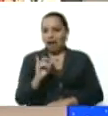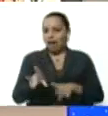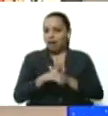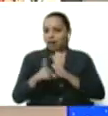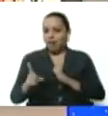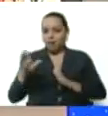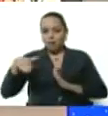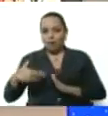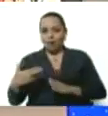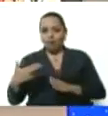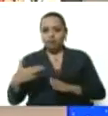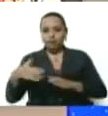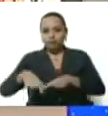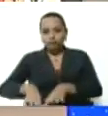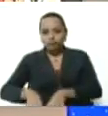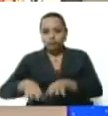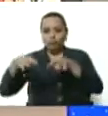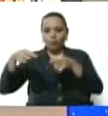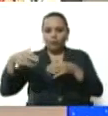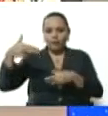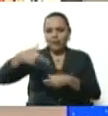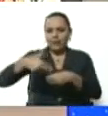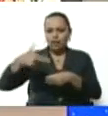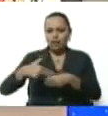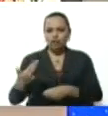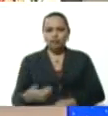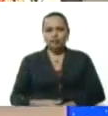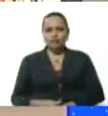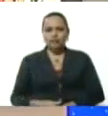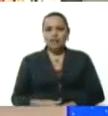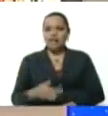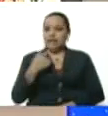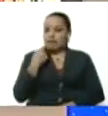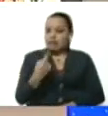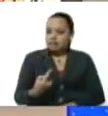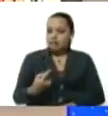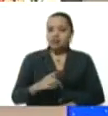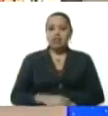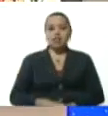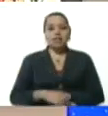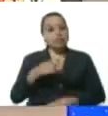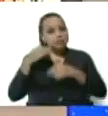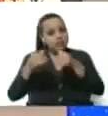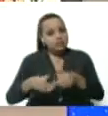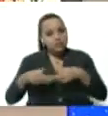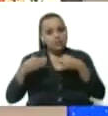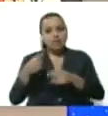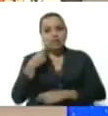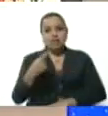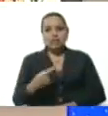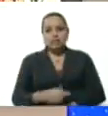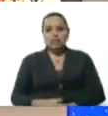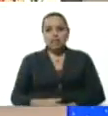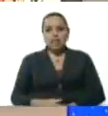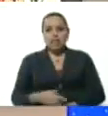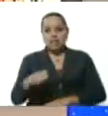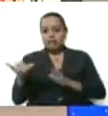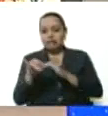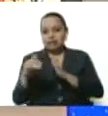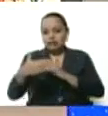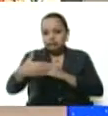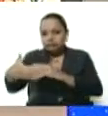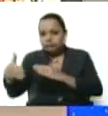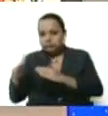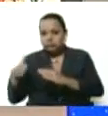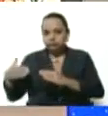para explotar en ese territorio, que amenazaban incluso y amenazan la fachada atlántica de Venezuela por